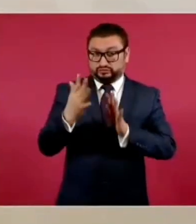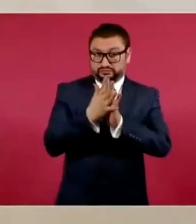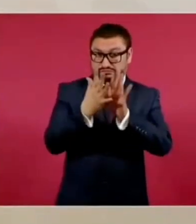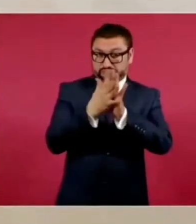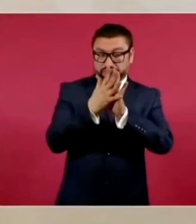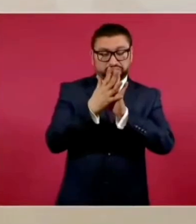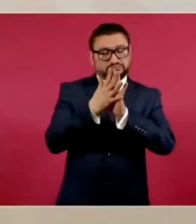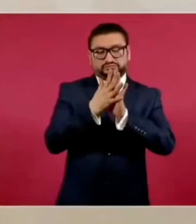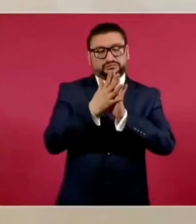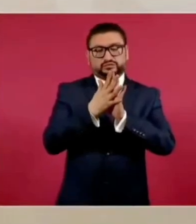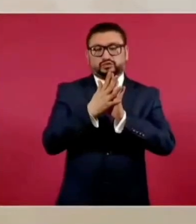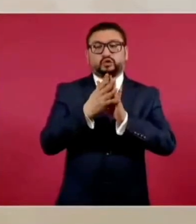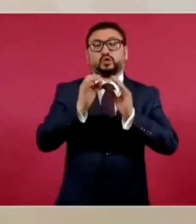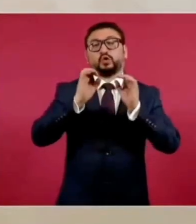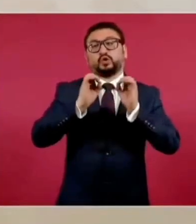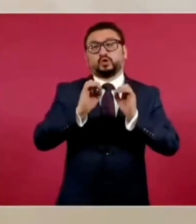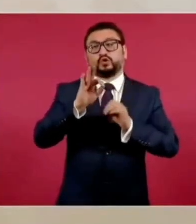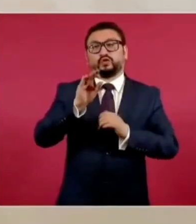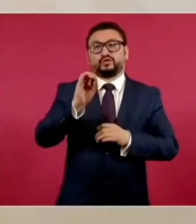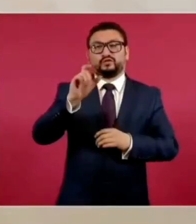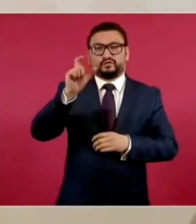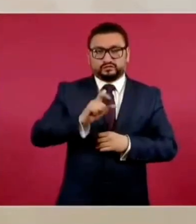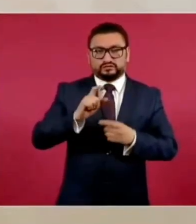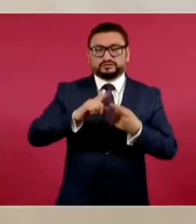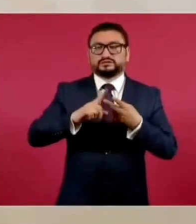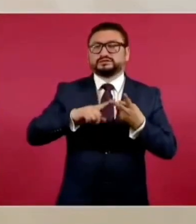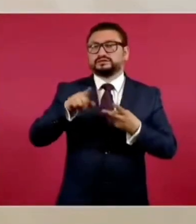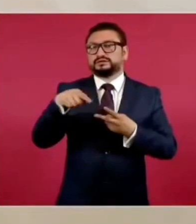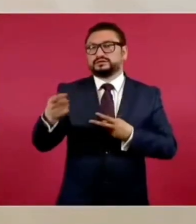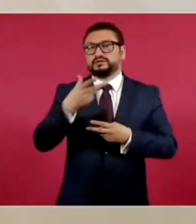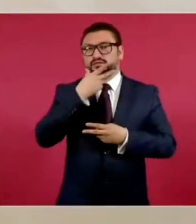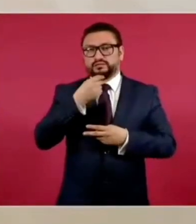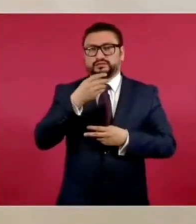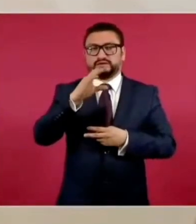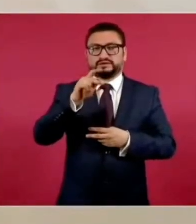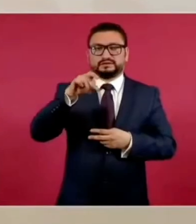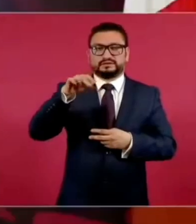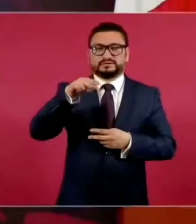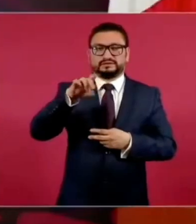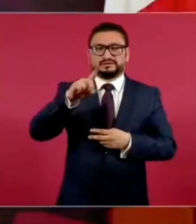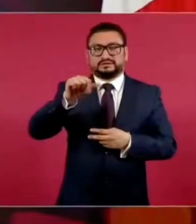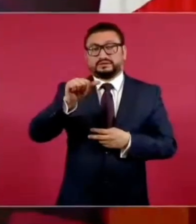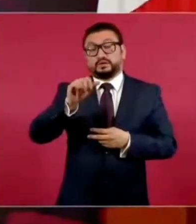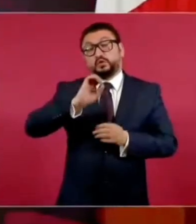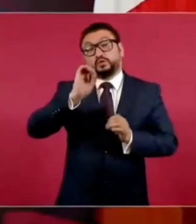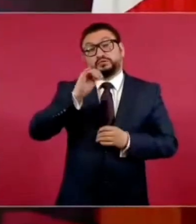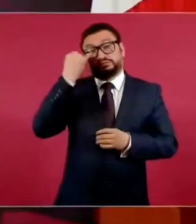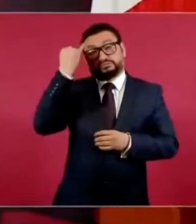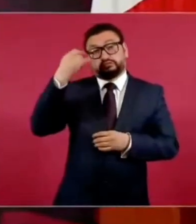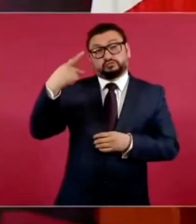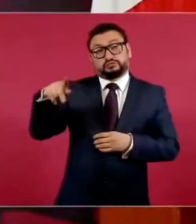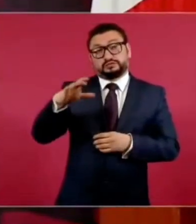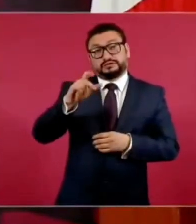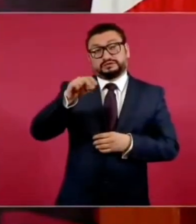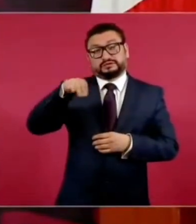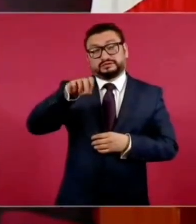o Fox y Castañeda, o Castañeda,